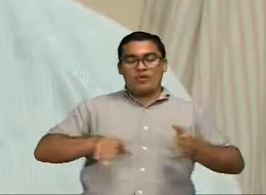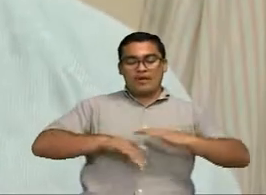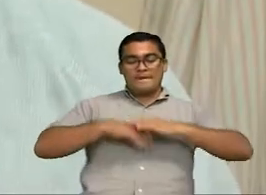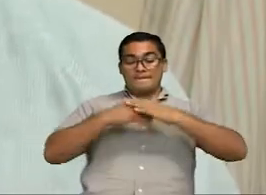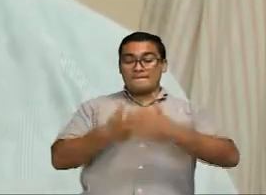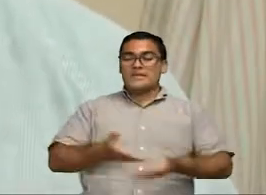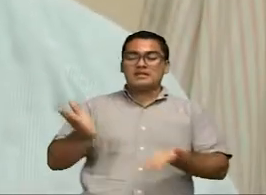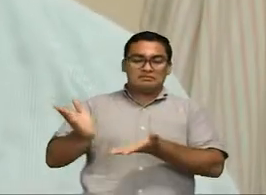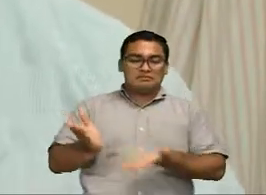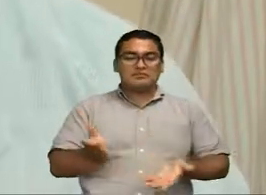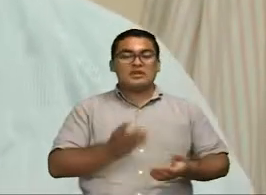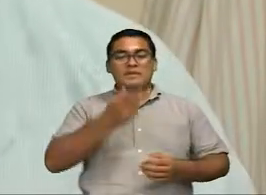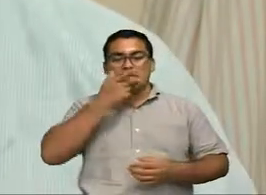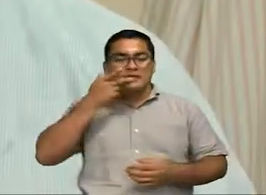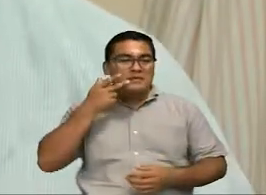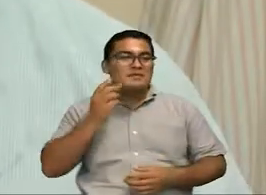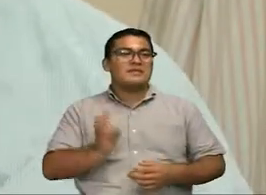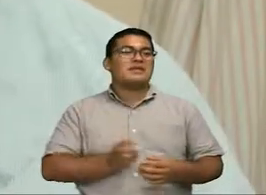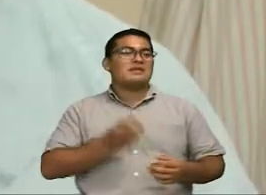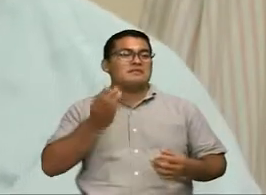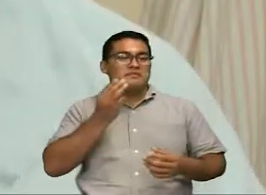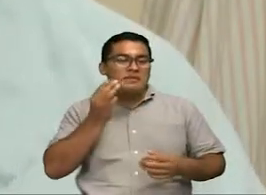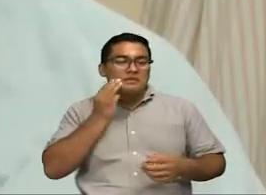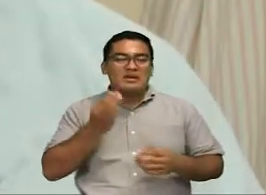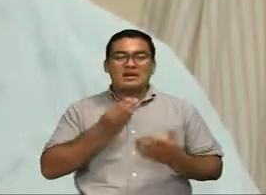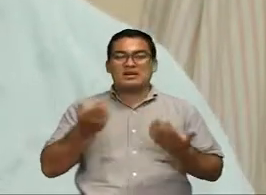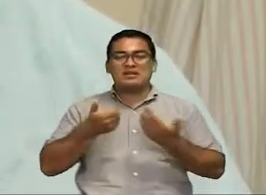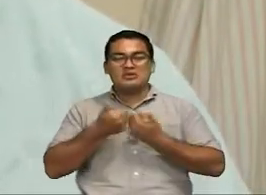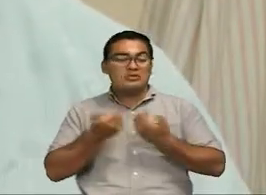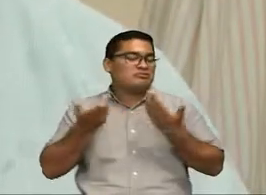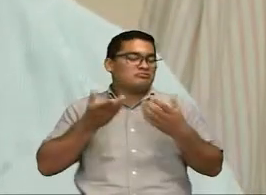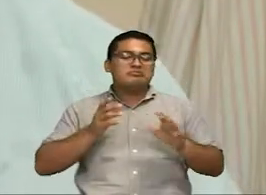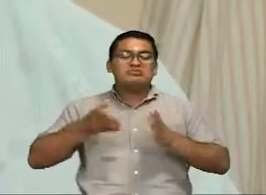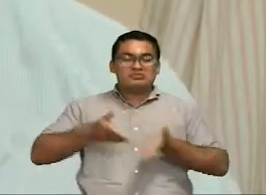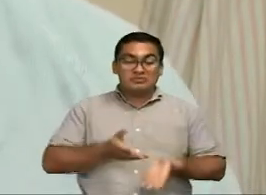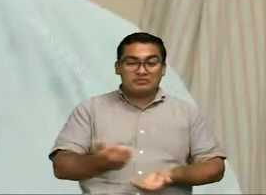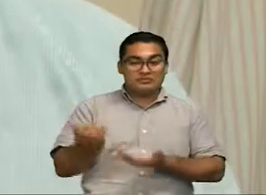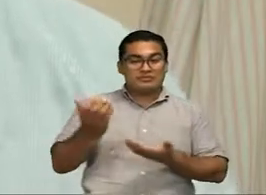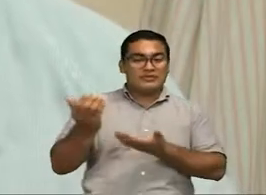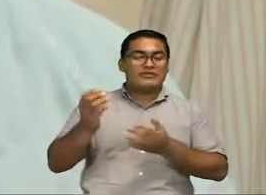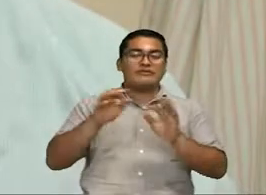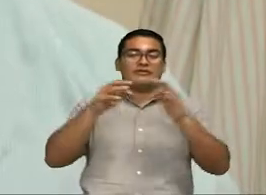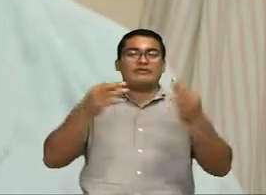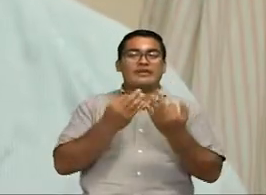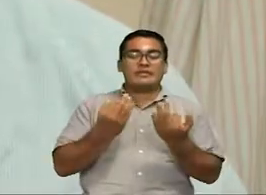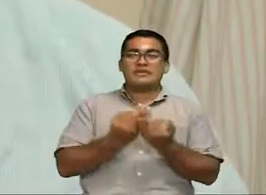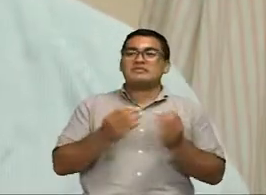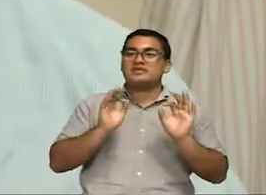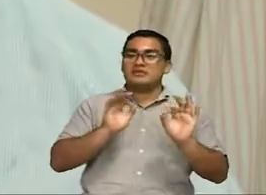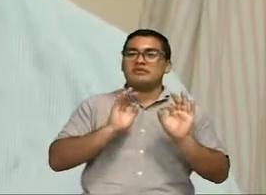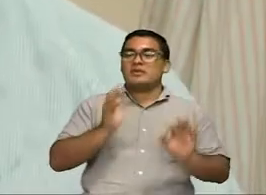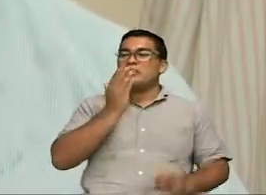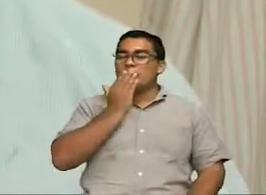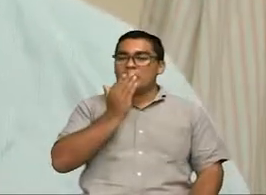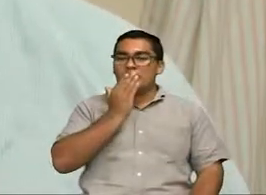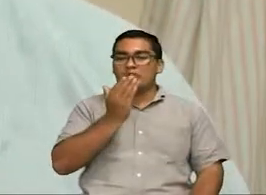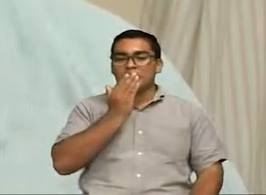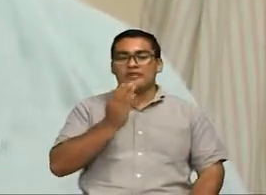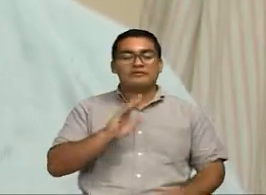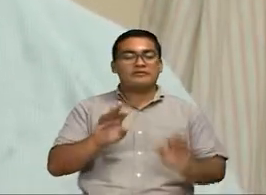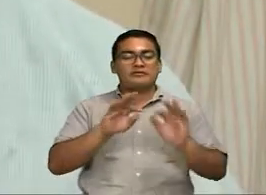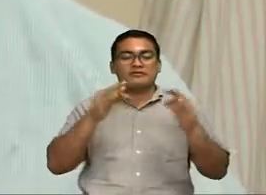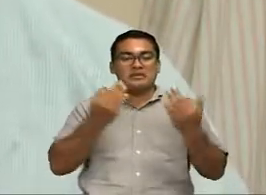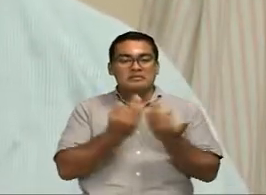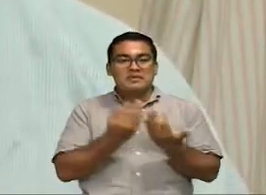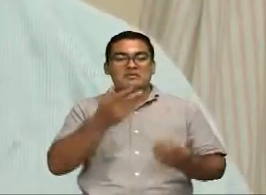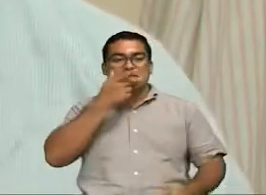tanto del padre de ese niño que va a nacer, así también como de la familia. Es muy bueno que los padres de familia, los